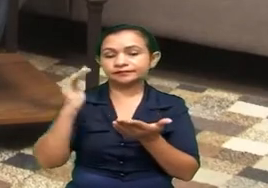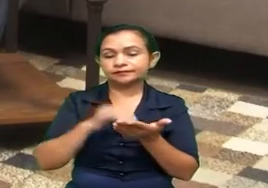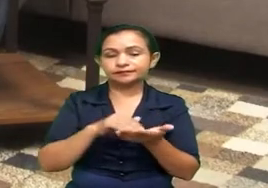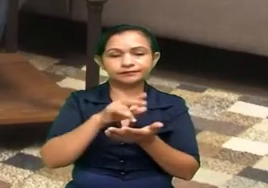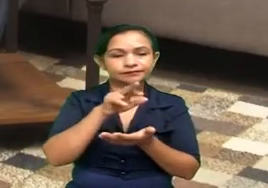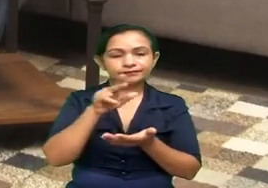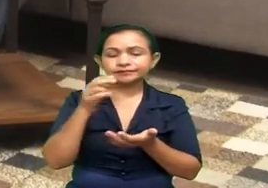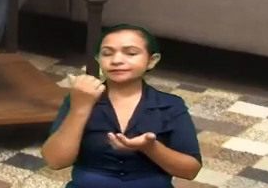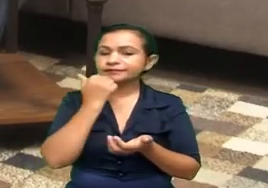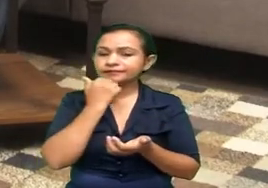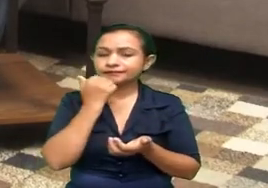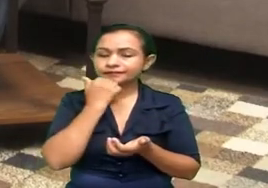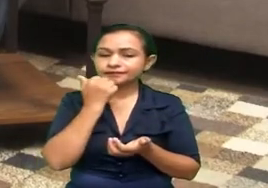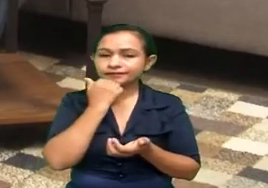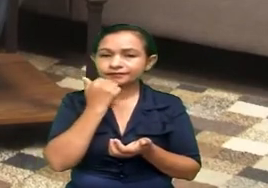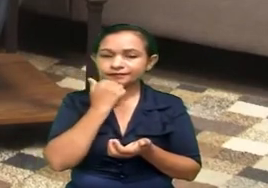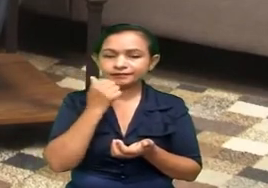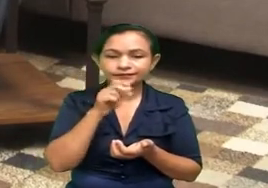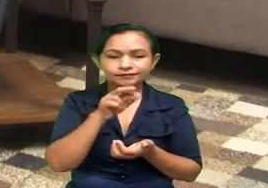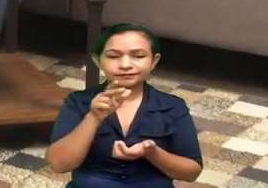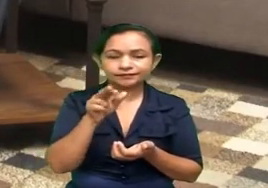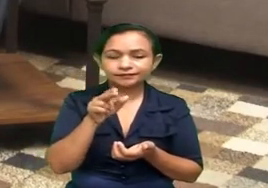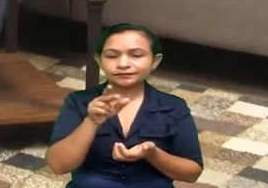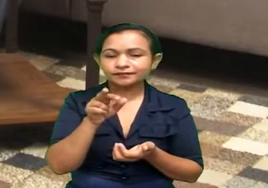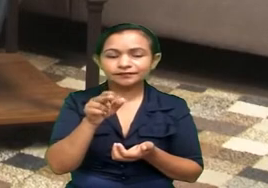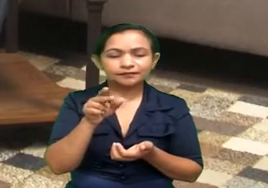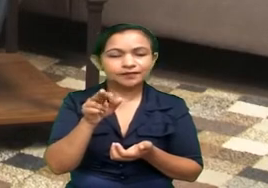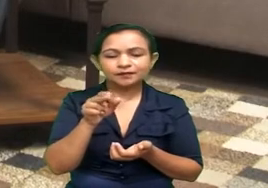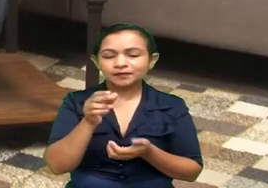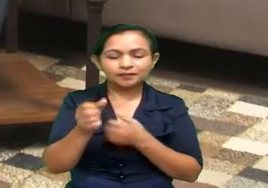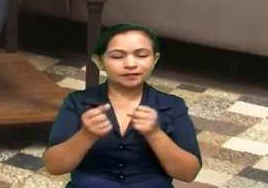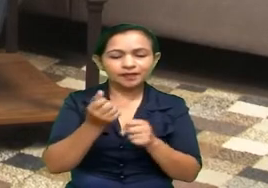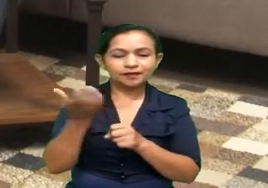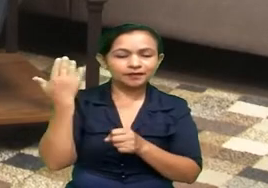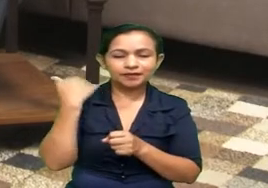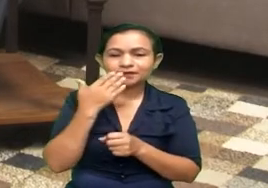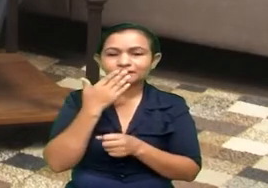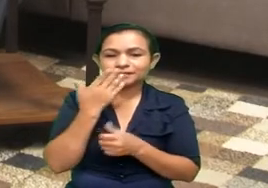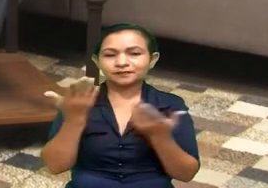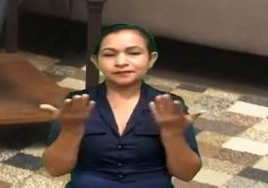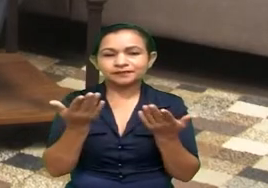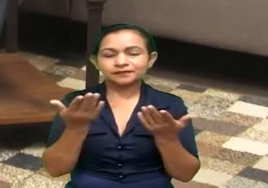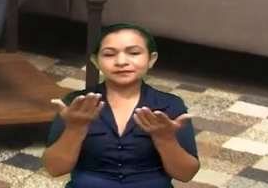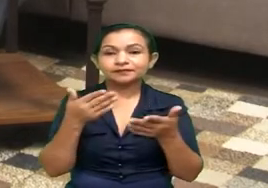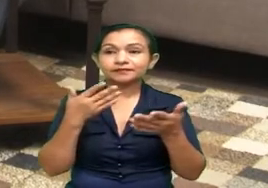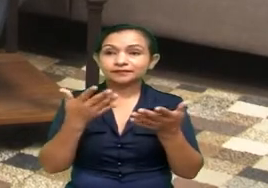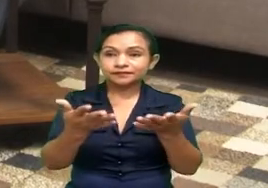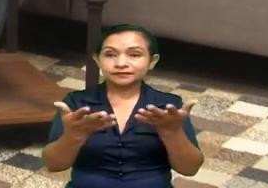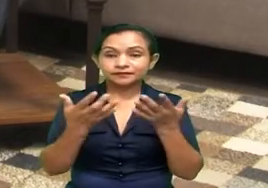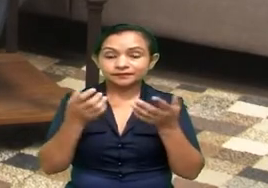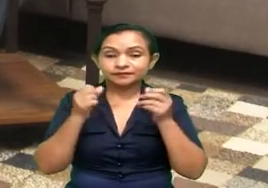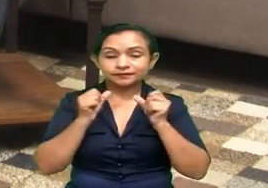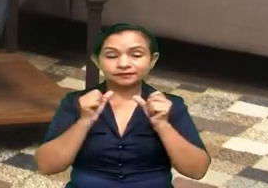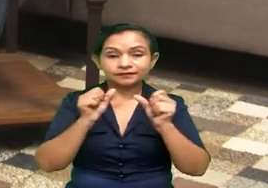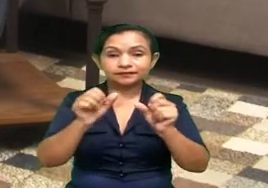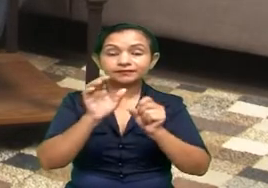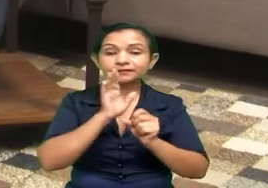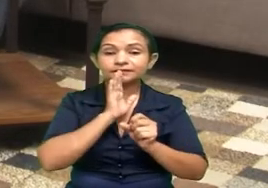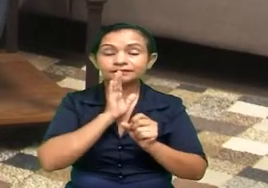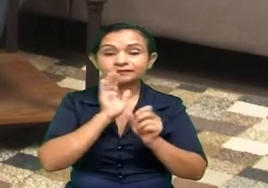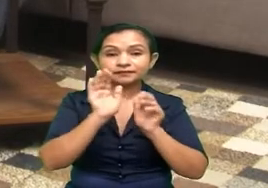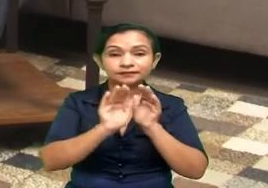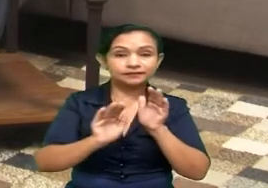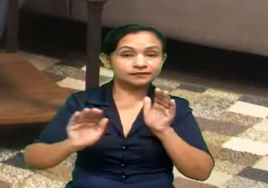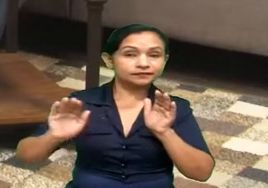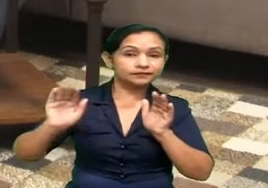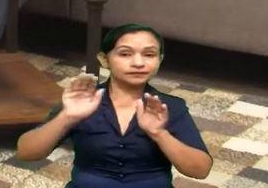Como diría Chespirito, el modus operandi del año pasado. Sí, diputado, quisiera que continuáramos hablando un poco más